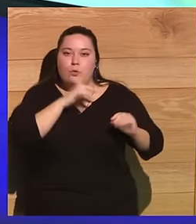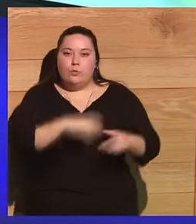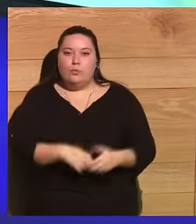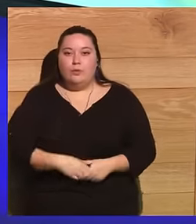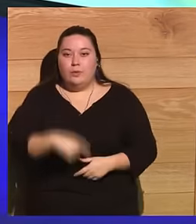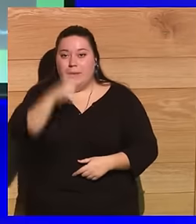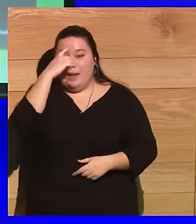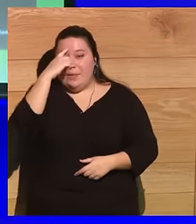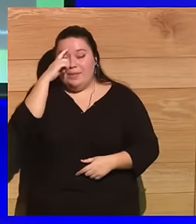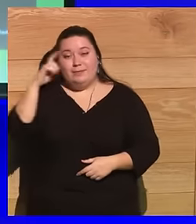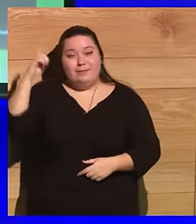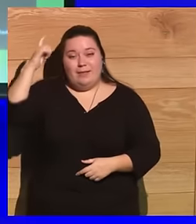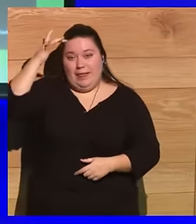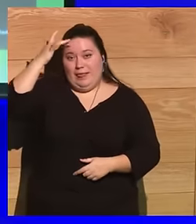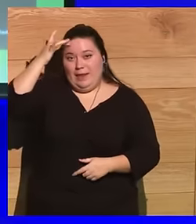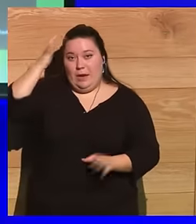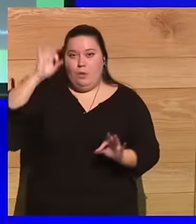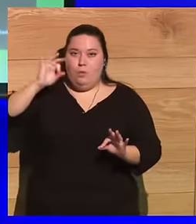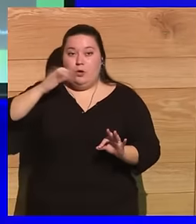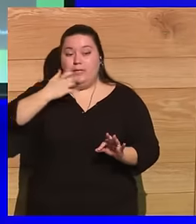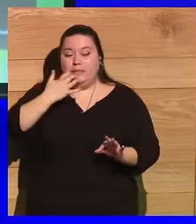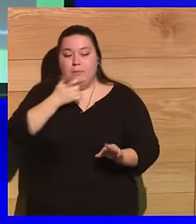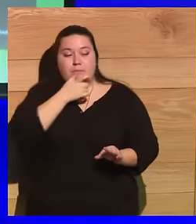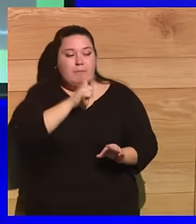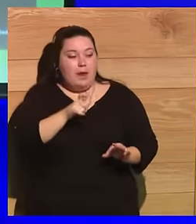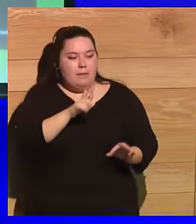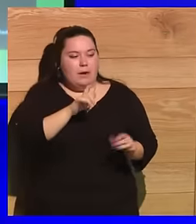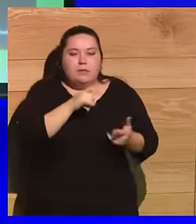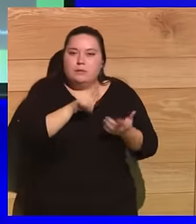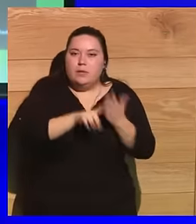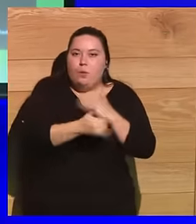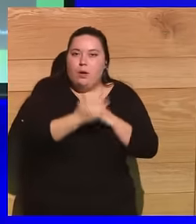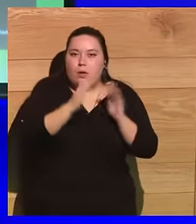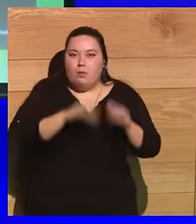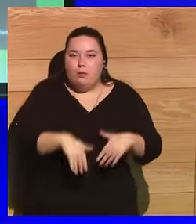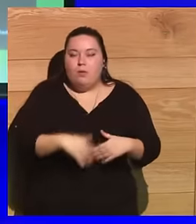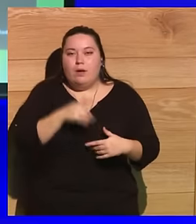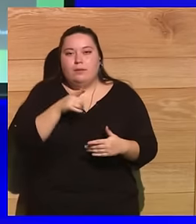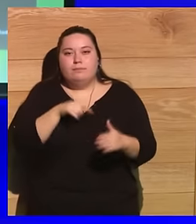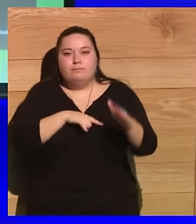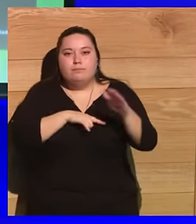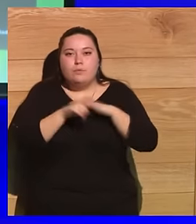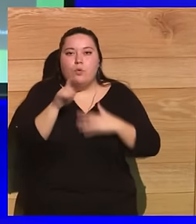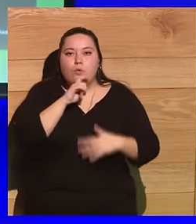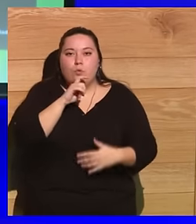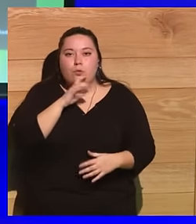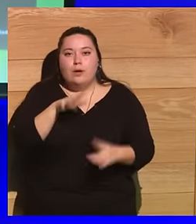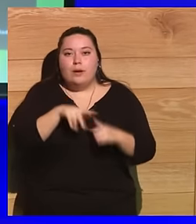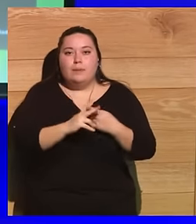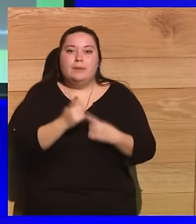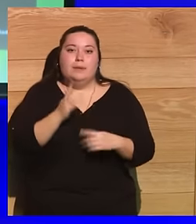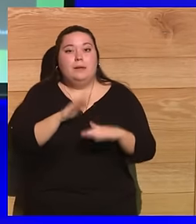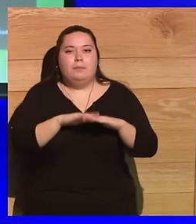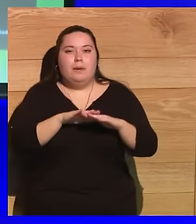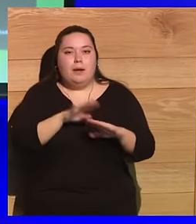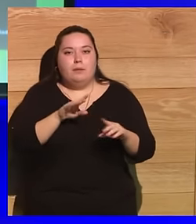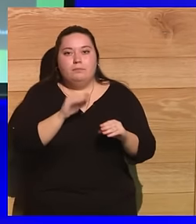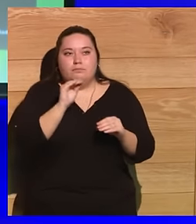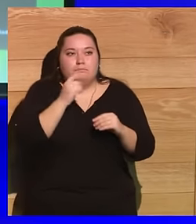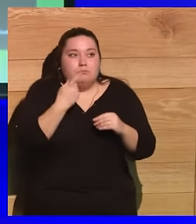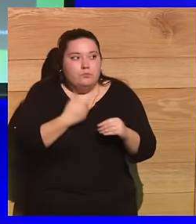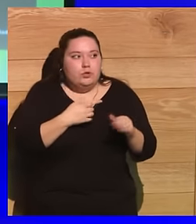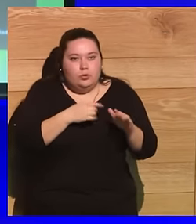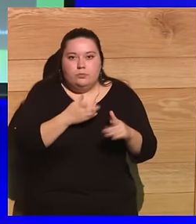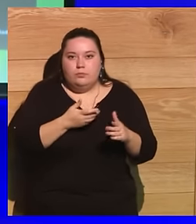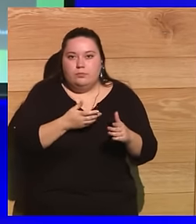la mente y el cerebro, cuando no tenemos palabras para hablar, cómo pensamos, cómo se desarrolla, ¿no? Las herramientas para preguntarse por todo esto y